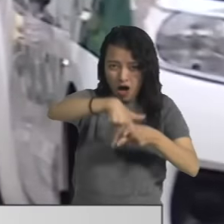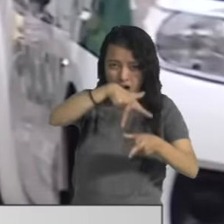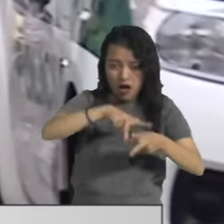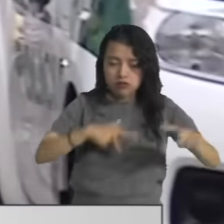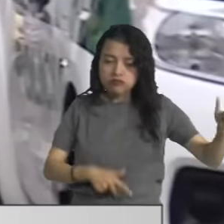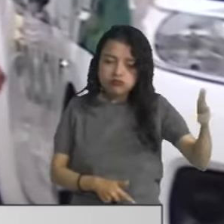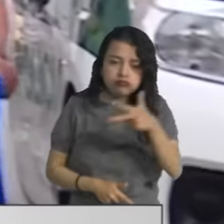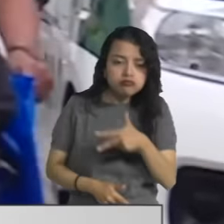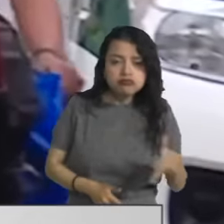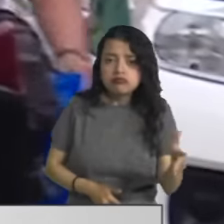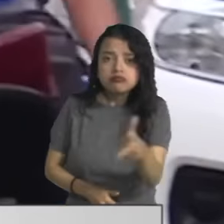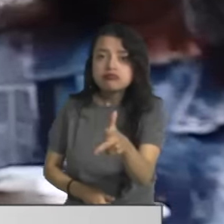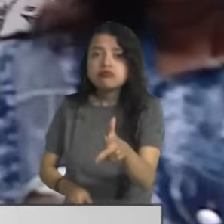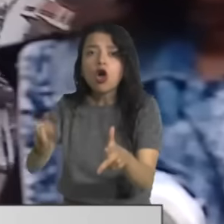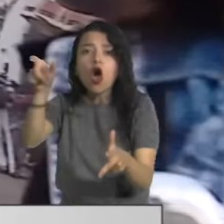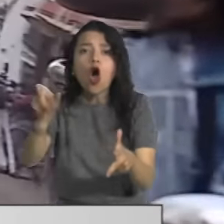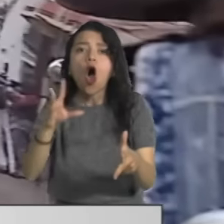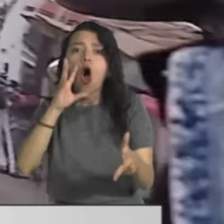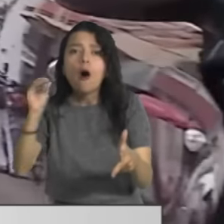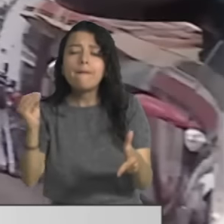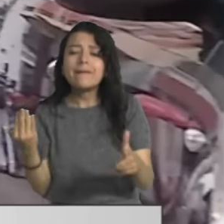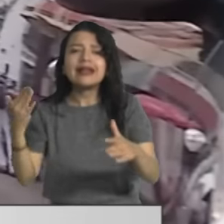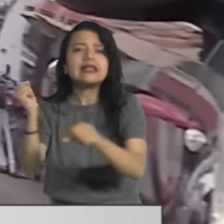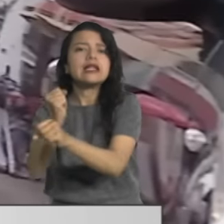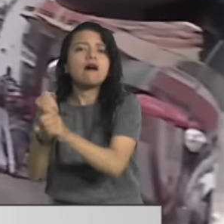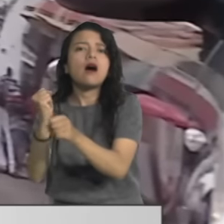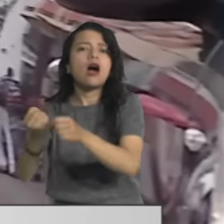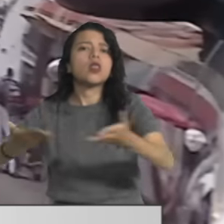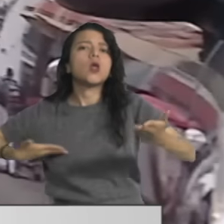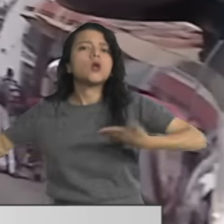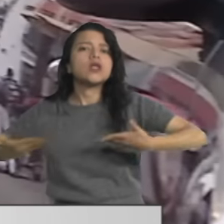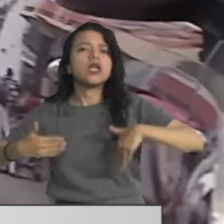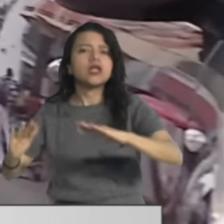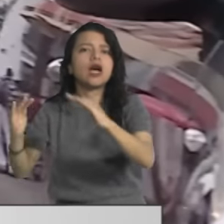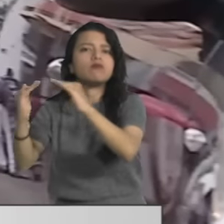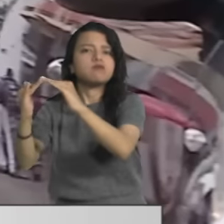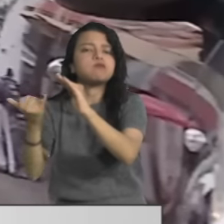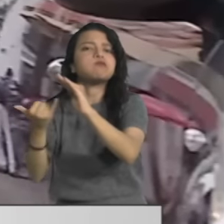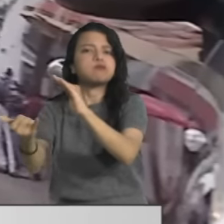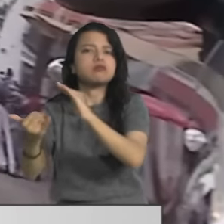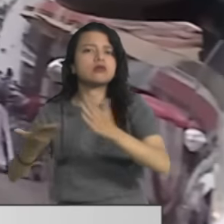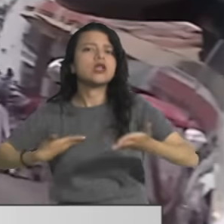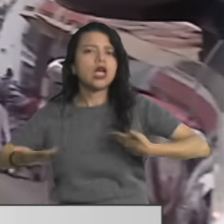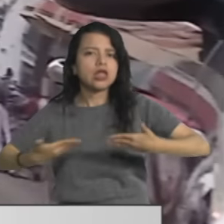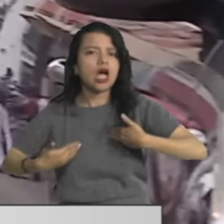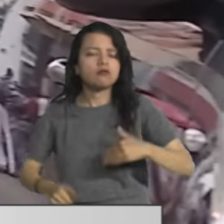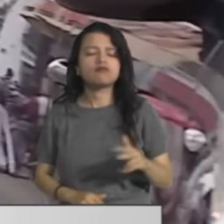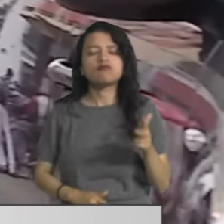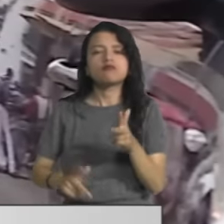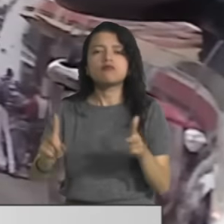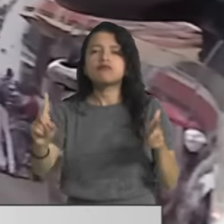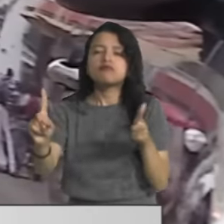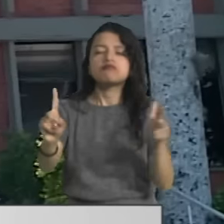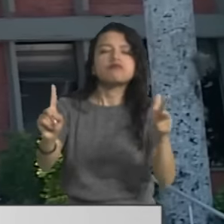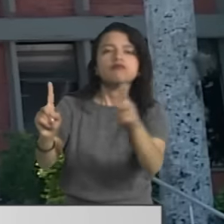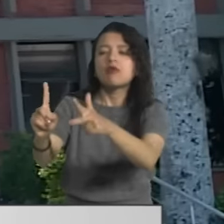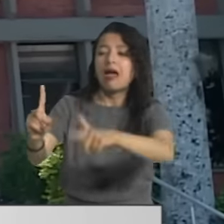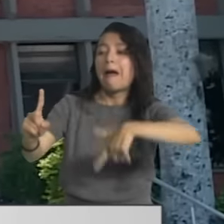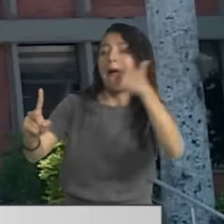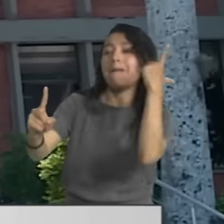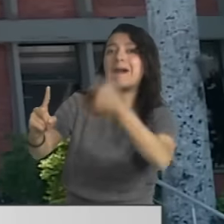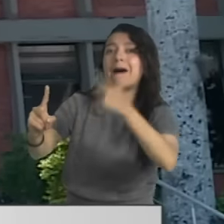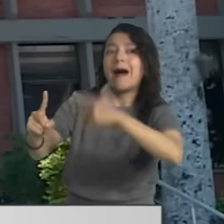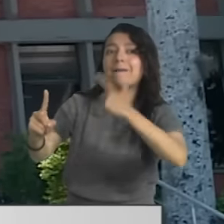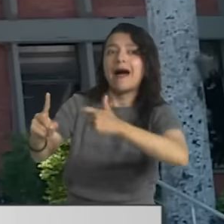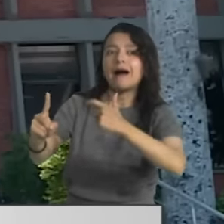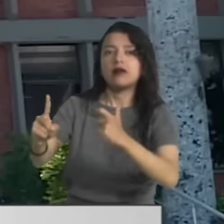tradicional inmobiliaria de su propiedad, ubicada en el barrio Albernia de este municipio, y sin mediar palabra, dispararon en repetidas ocasiones contra el